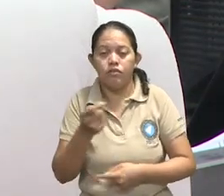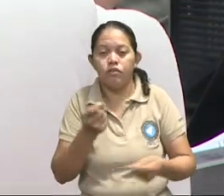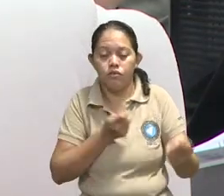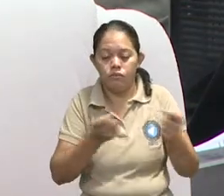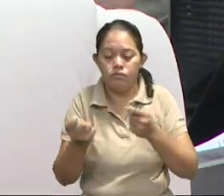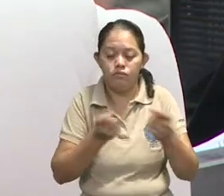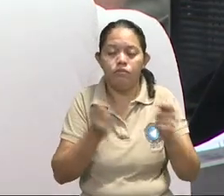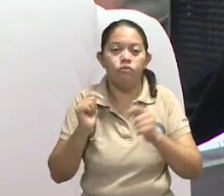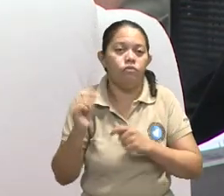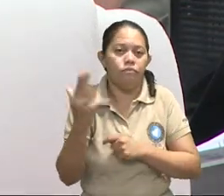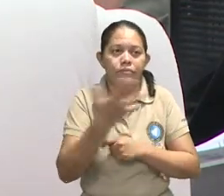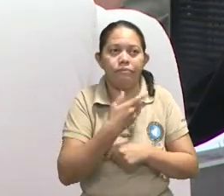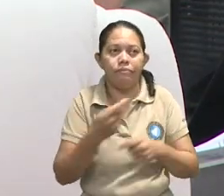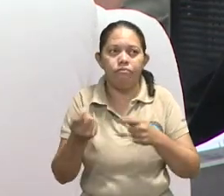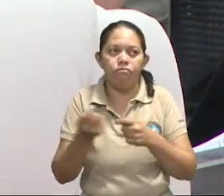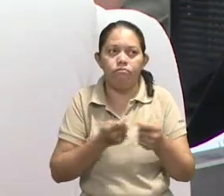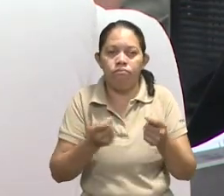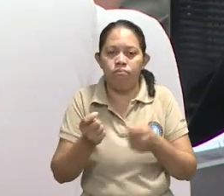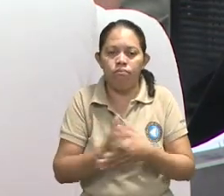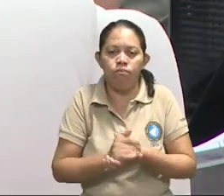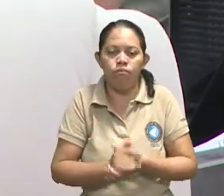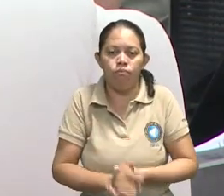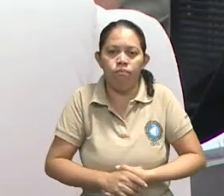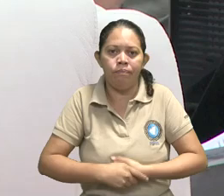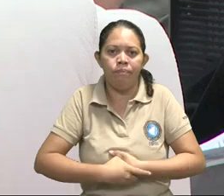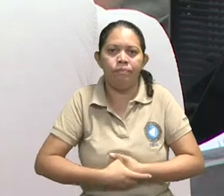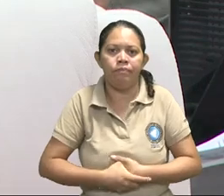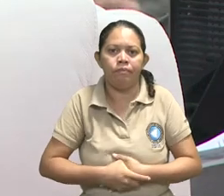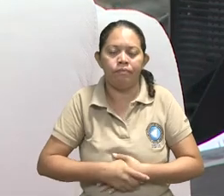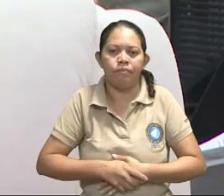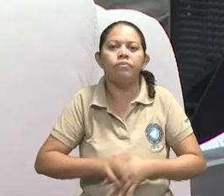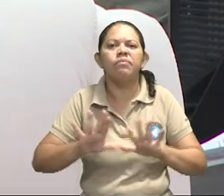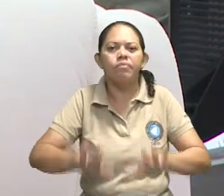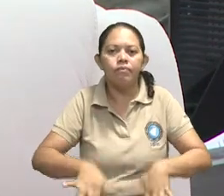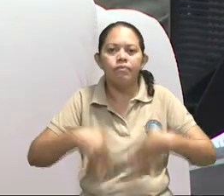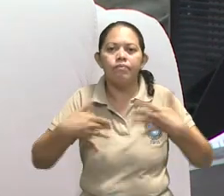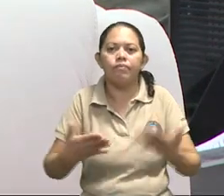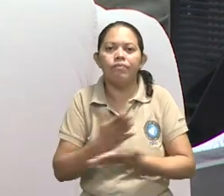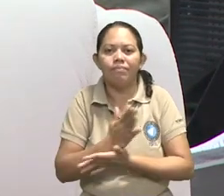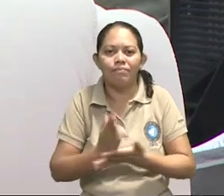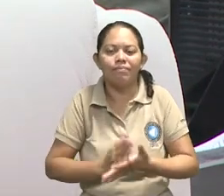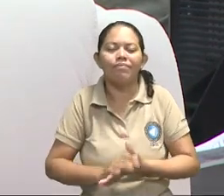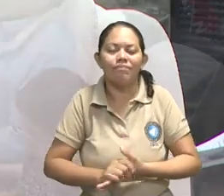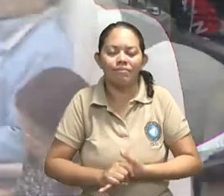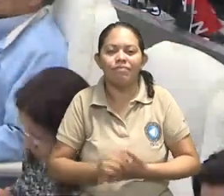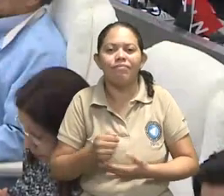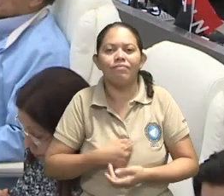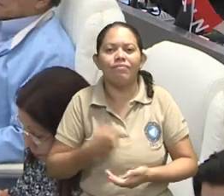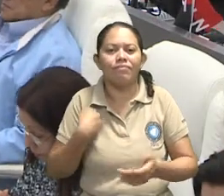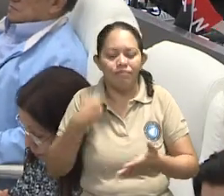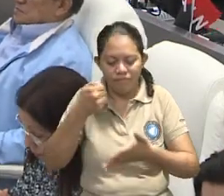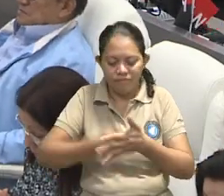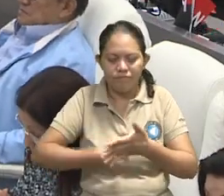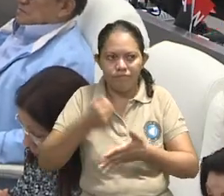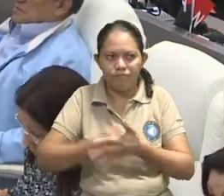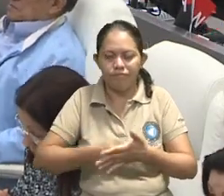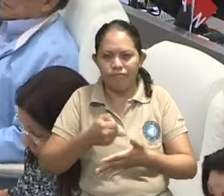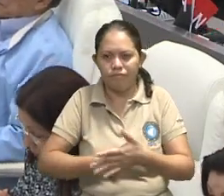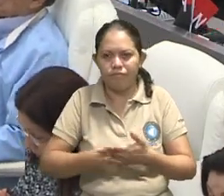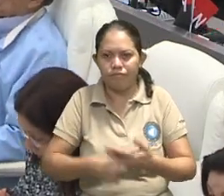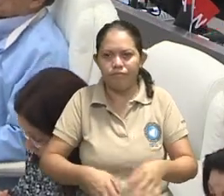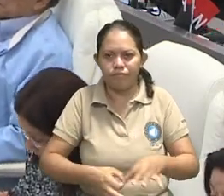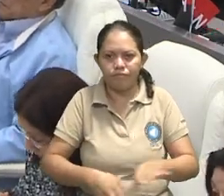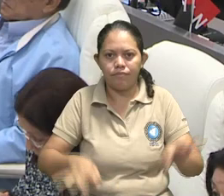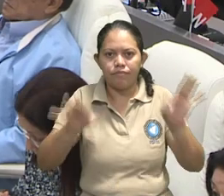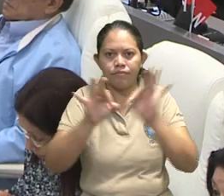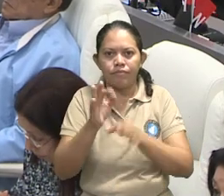reguladores, todos, sin excepción. ¿Por qué? Porque ya hay que superar esa visión clásica